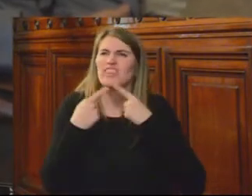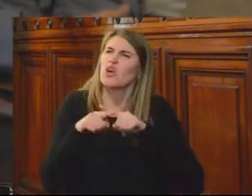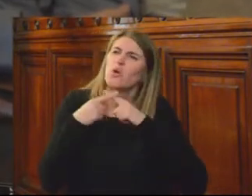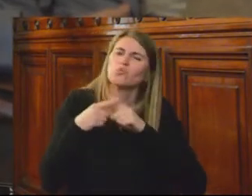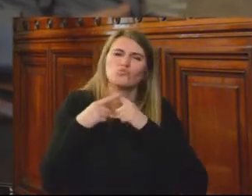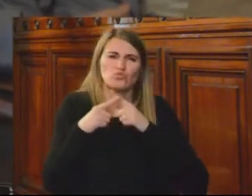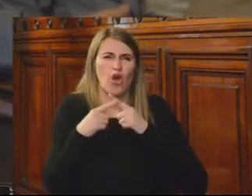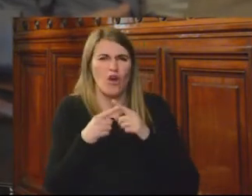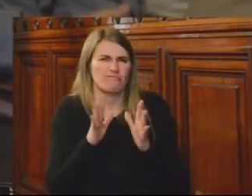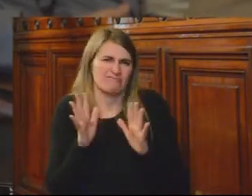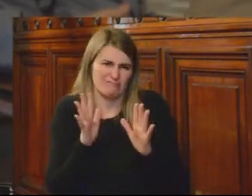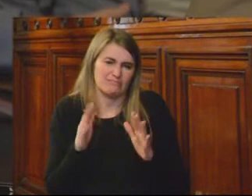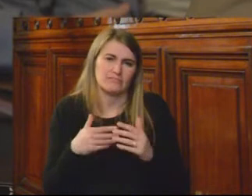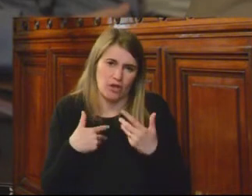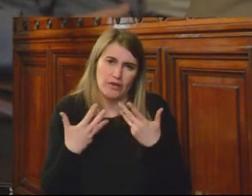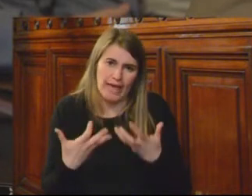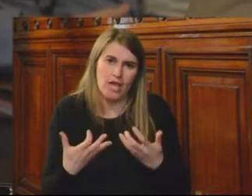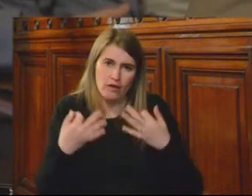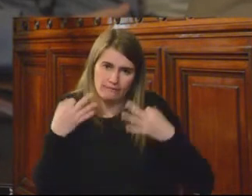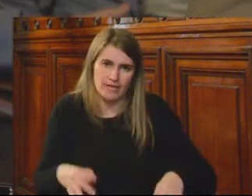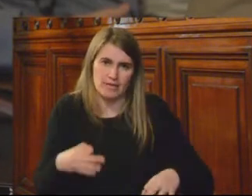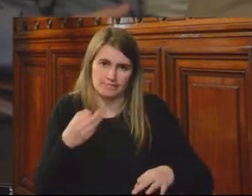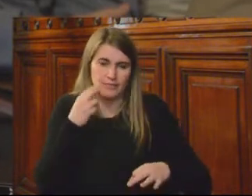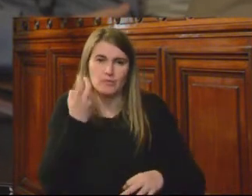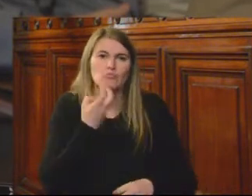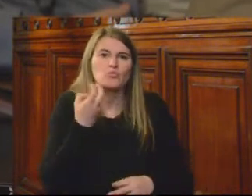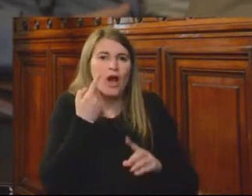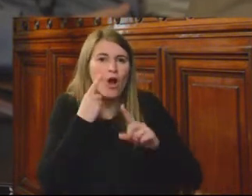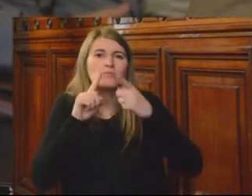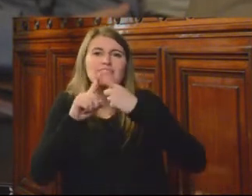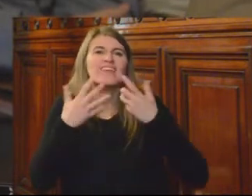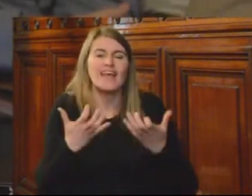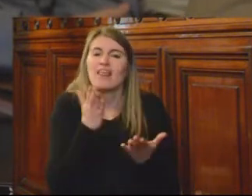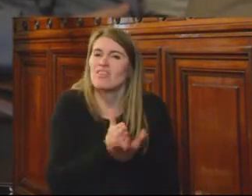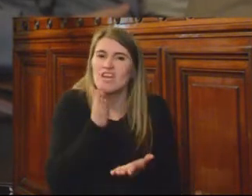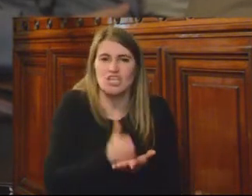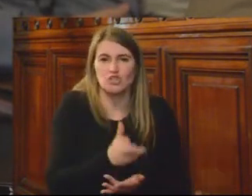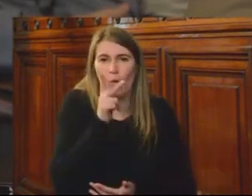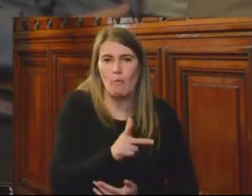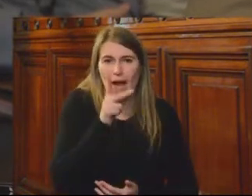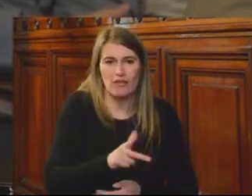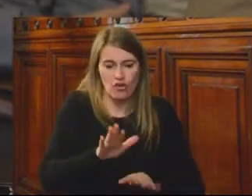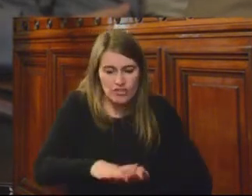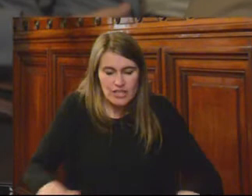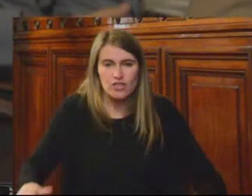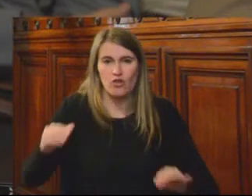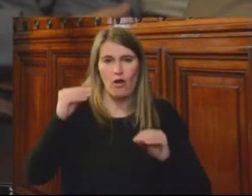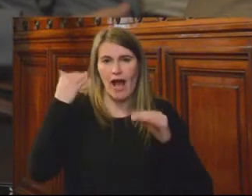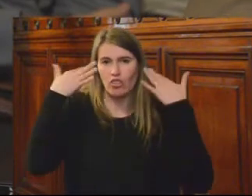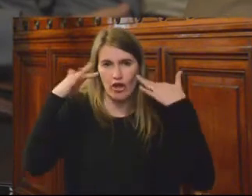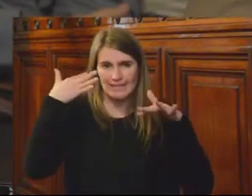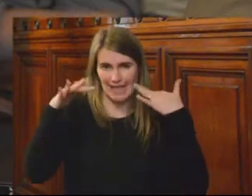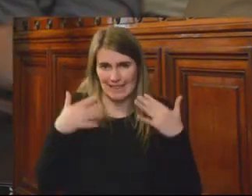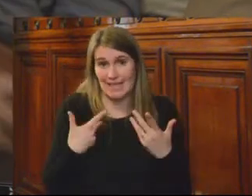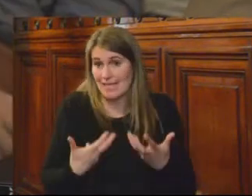sin mayores objetivos. Lo que buscamos es velar por los derechos humanos de nuestros niños y adolescentes. Nuestro objetivo